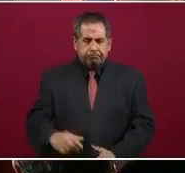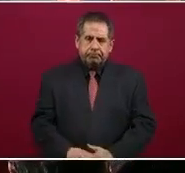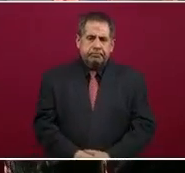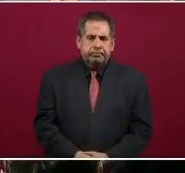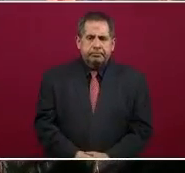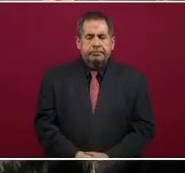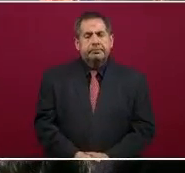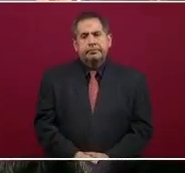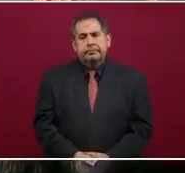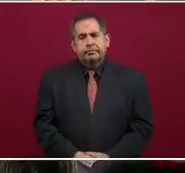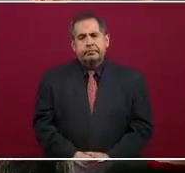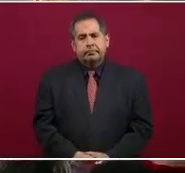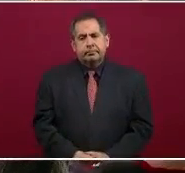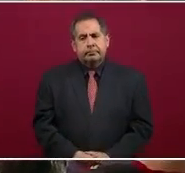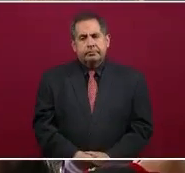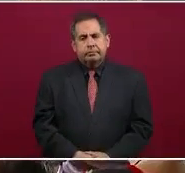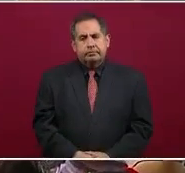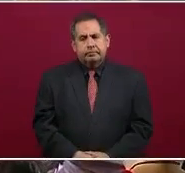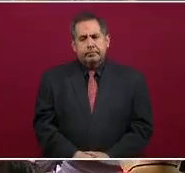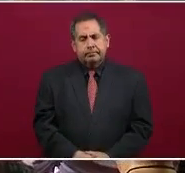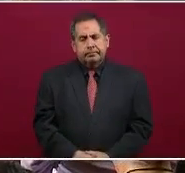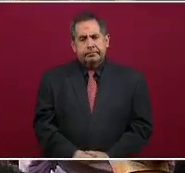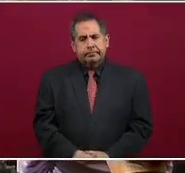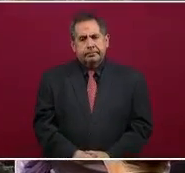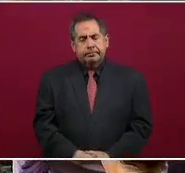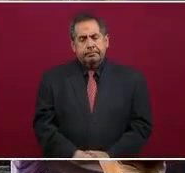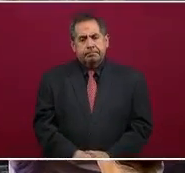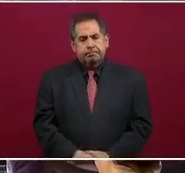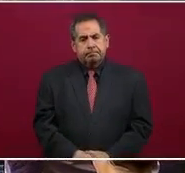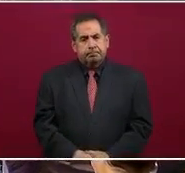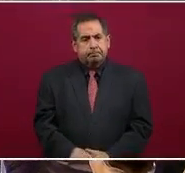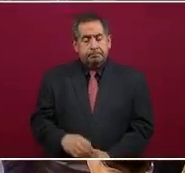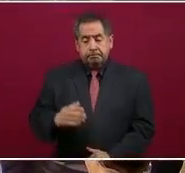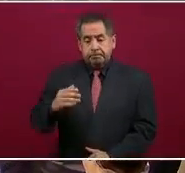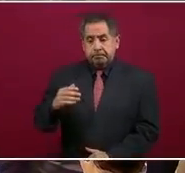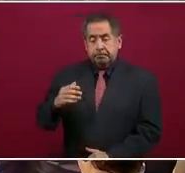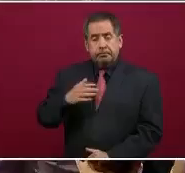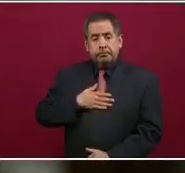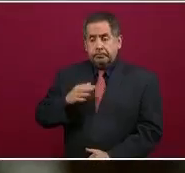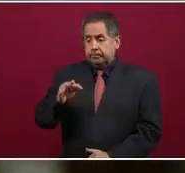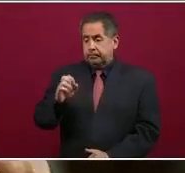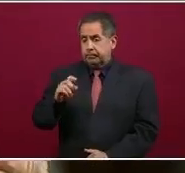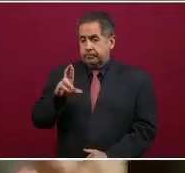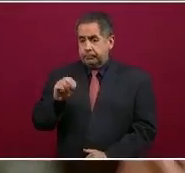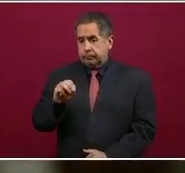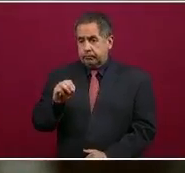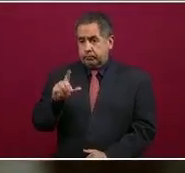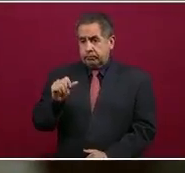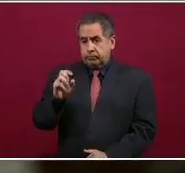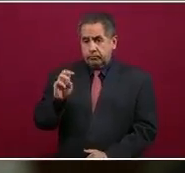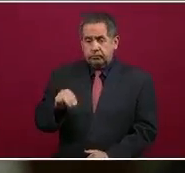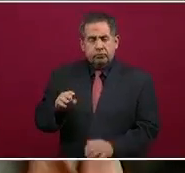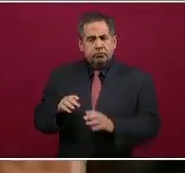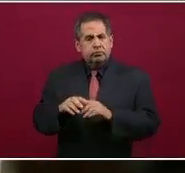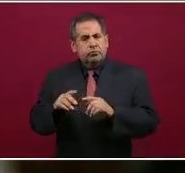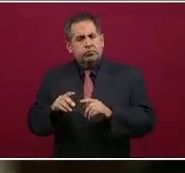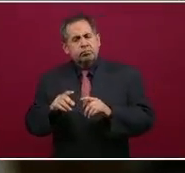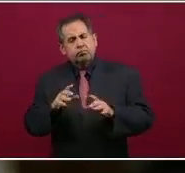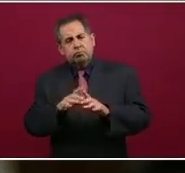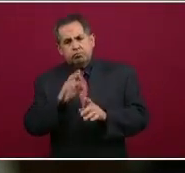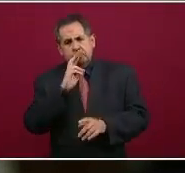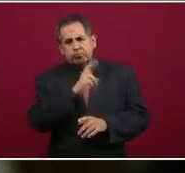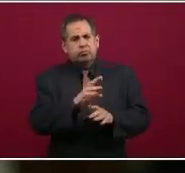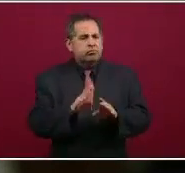esos aranceles, 10 de junio una fecha y octubre la segunda, te digo la nota de radio, ¿cómo responderá usted? ¿Y